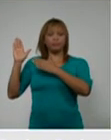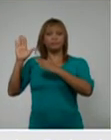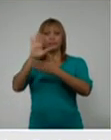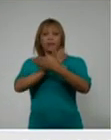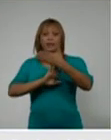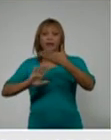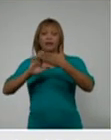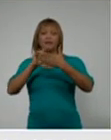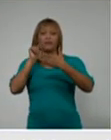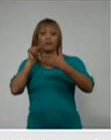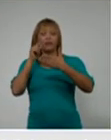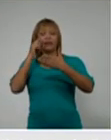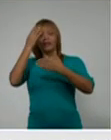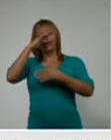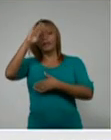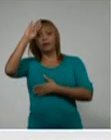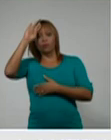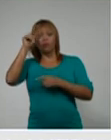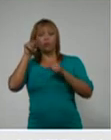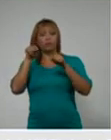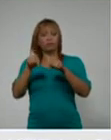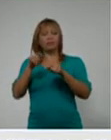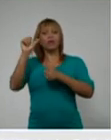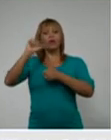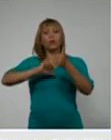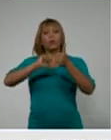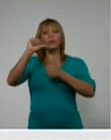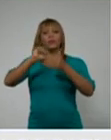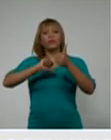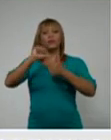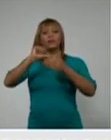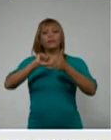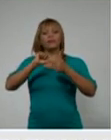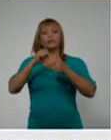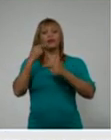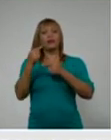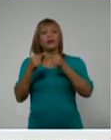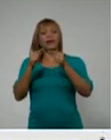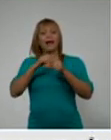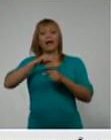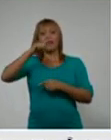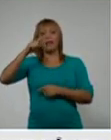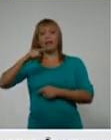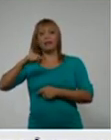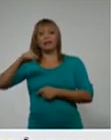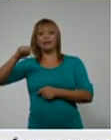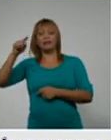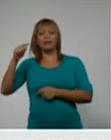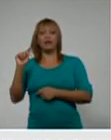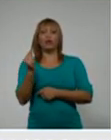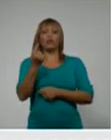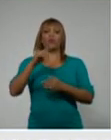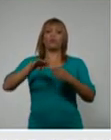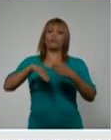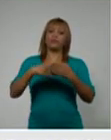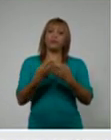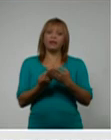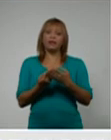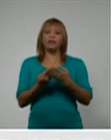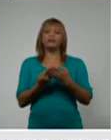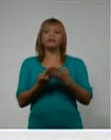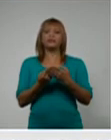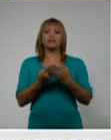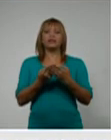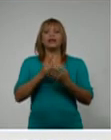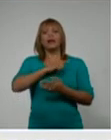Cuba. Este ha sido el comportamiento. Cada barra de esa es un día, cada barra de esa es un número